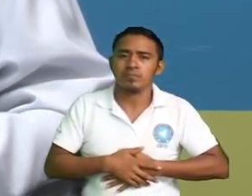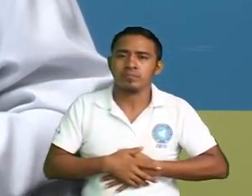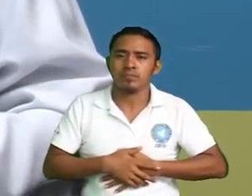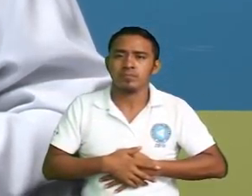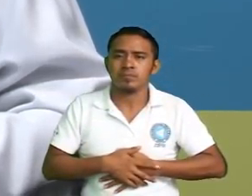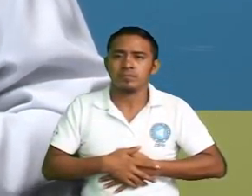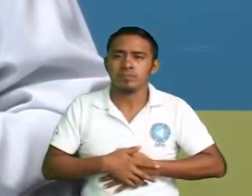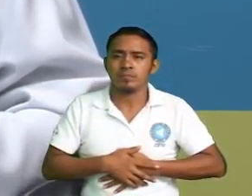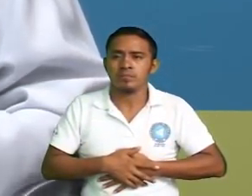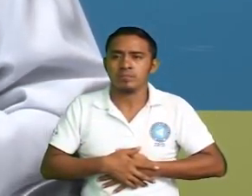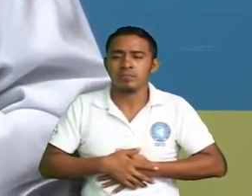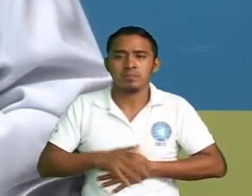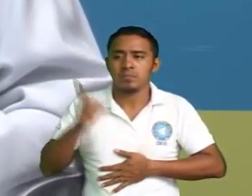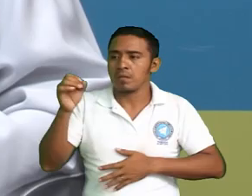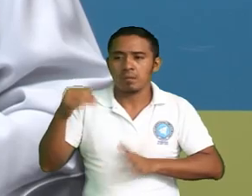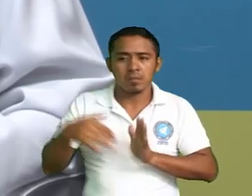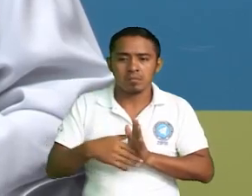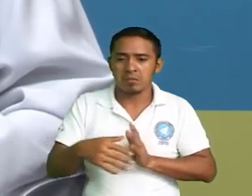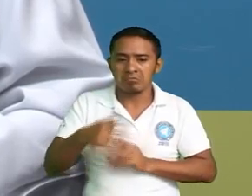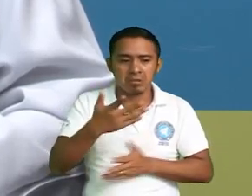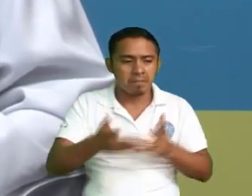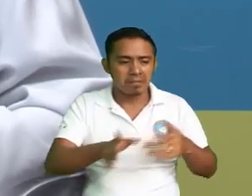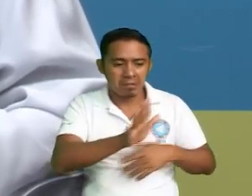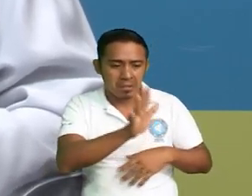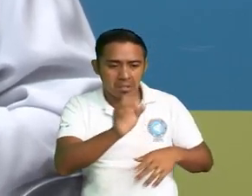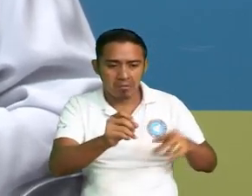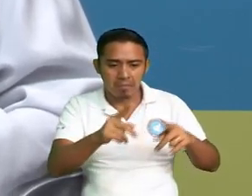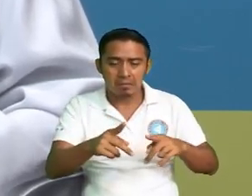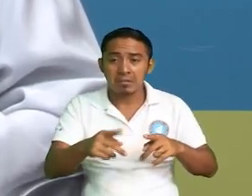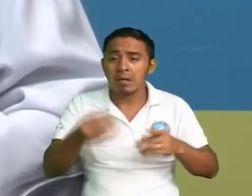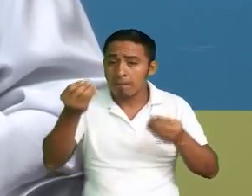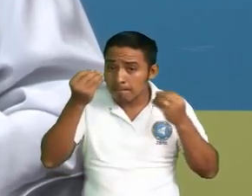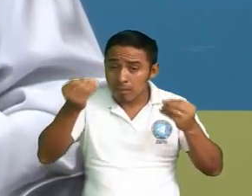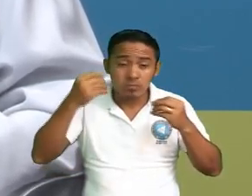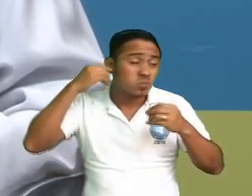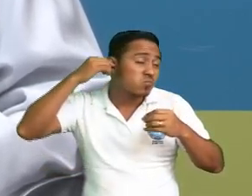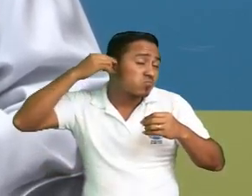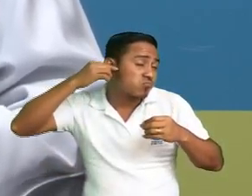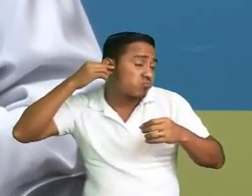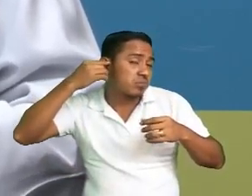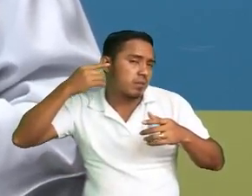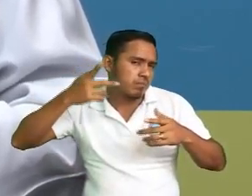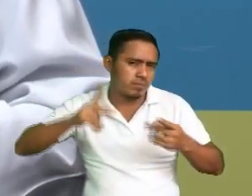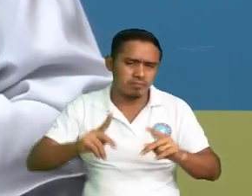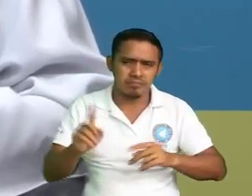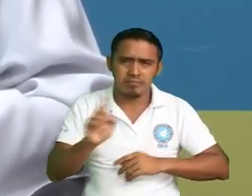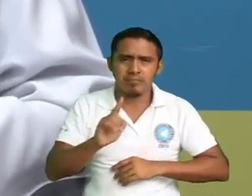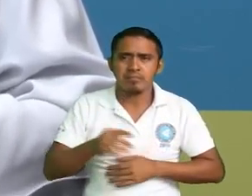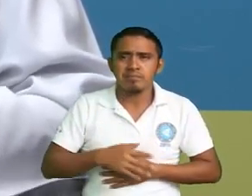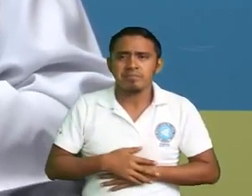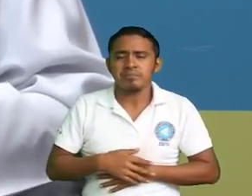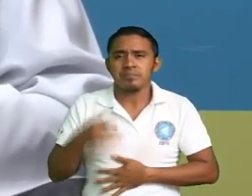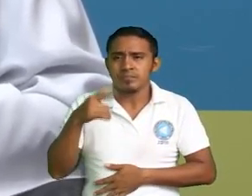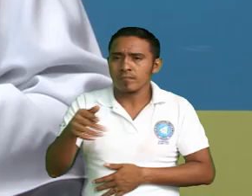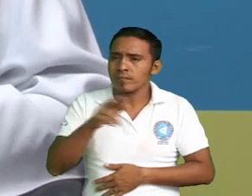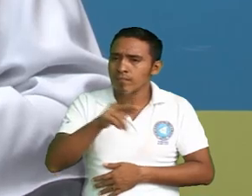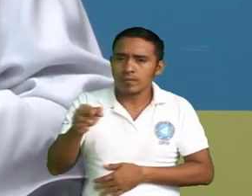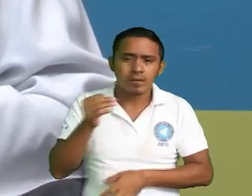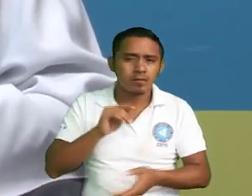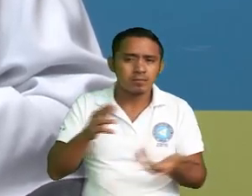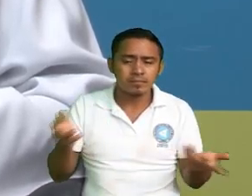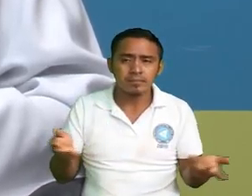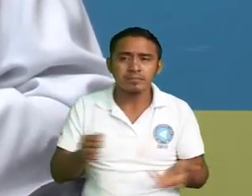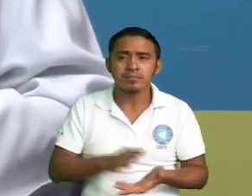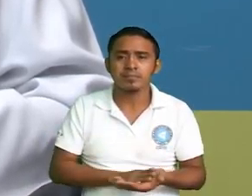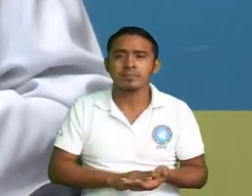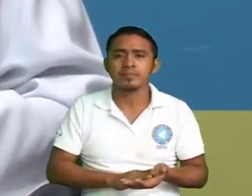en unas 10.000 personas, por ejemplo, que producen bastante cera. ¿Ves? Pero volvemos a lo mismo.